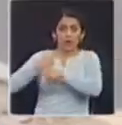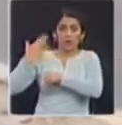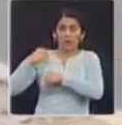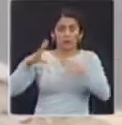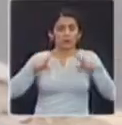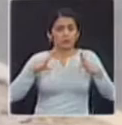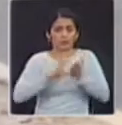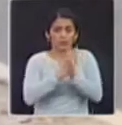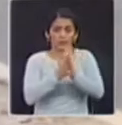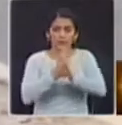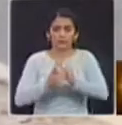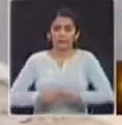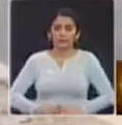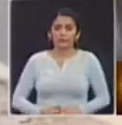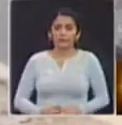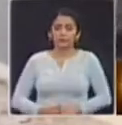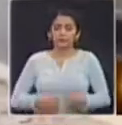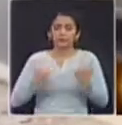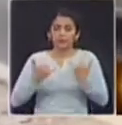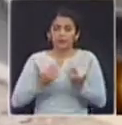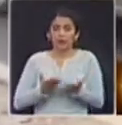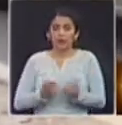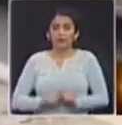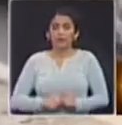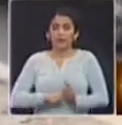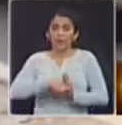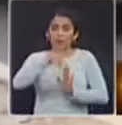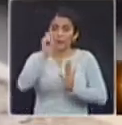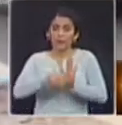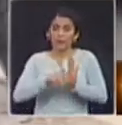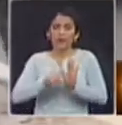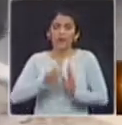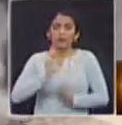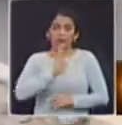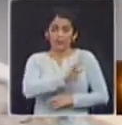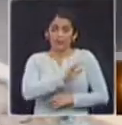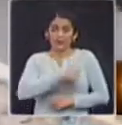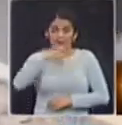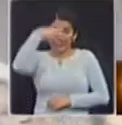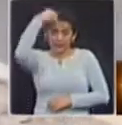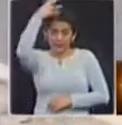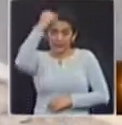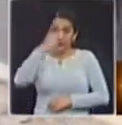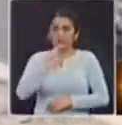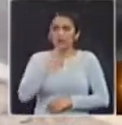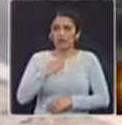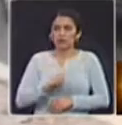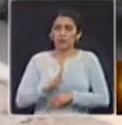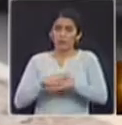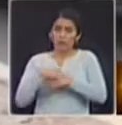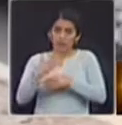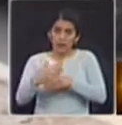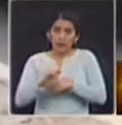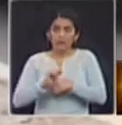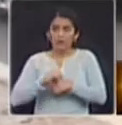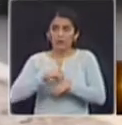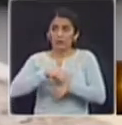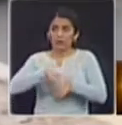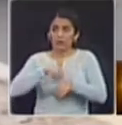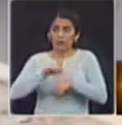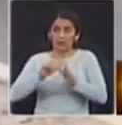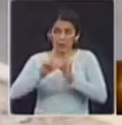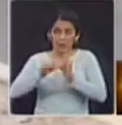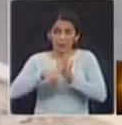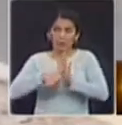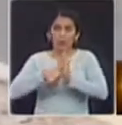Además, la defensa del vicepresidente Jorge G. informó que en las próximas horas apelará a la decisión del juez de